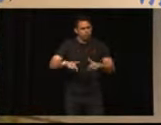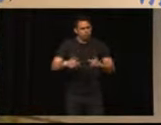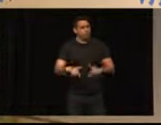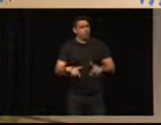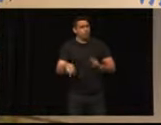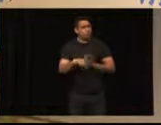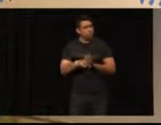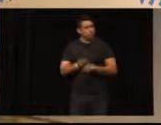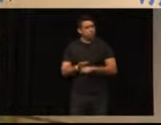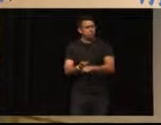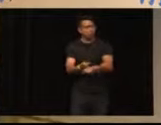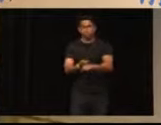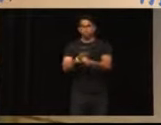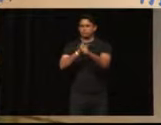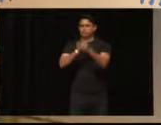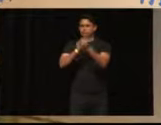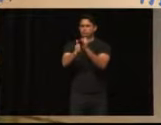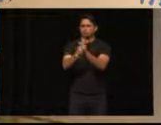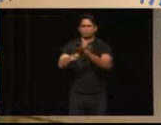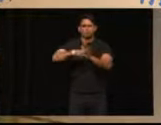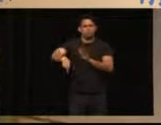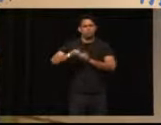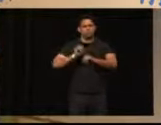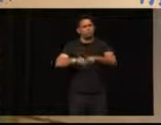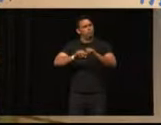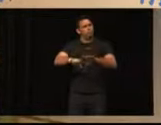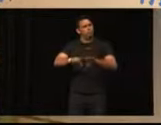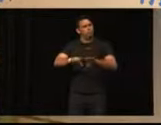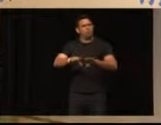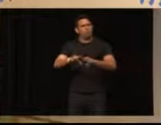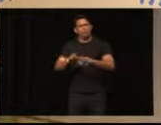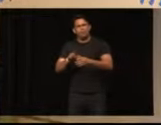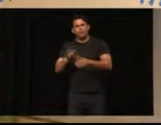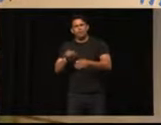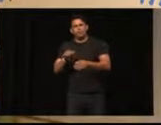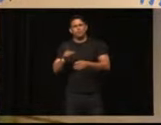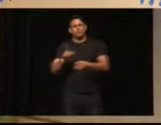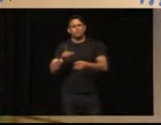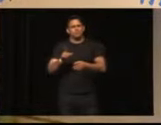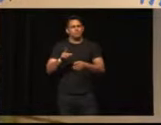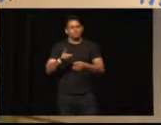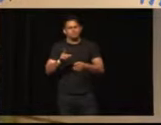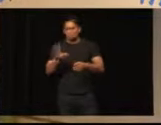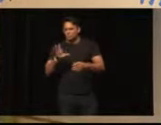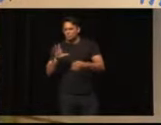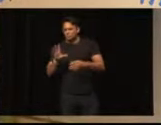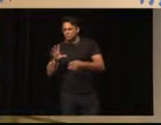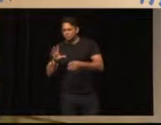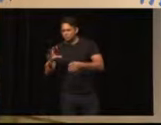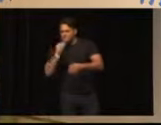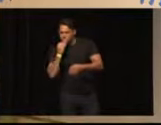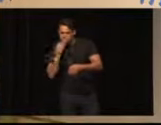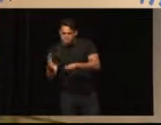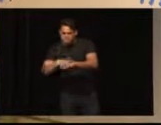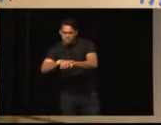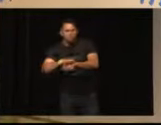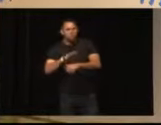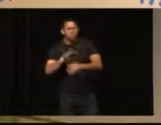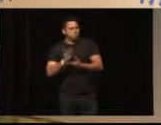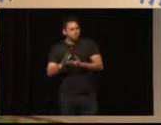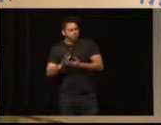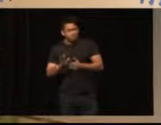trabajo está en la búsqueda del deporte educacional, no solamente como el de incluir